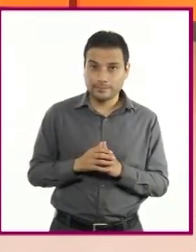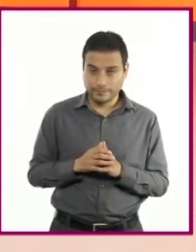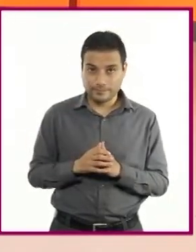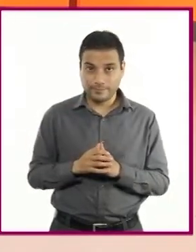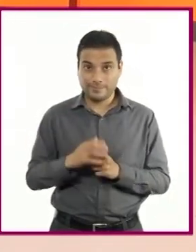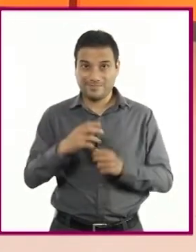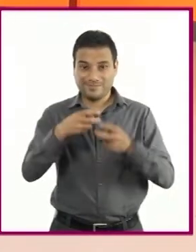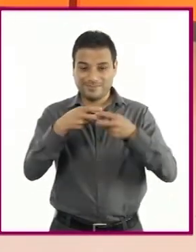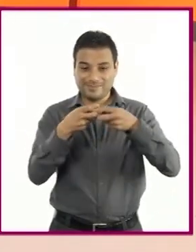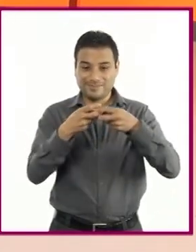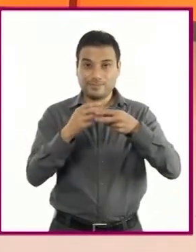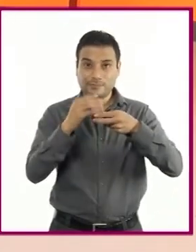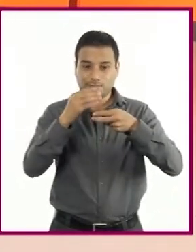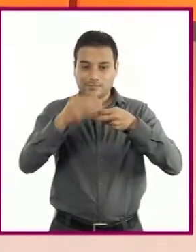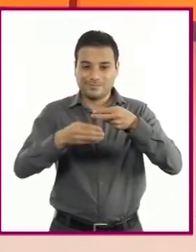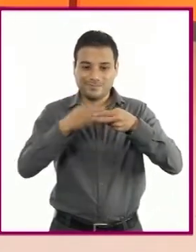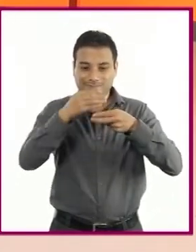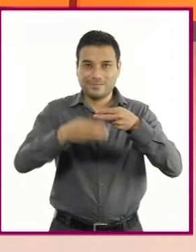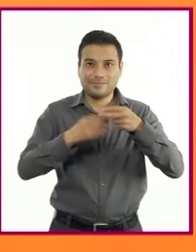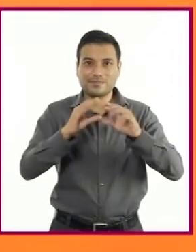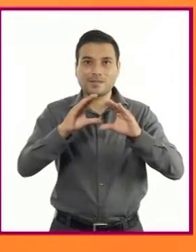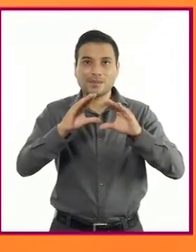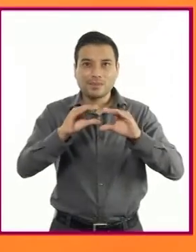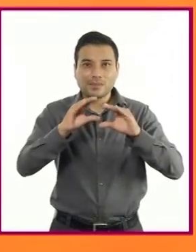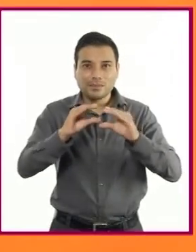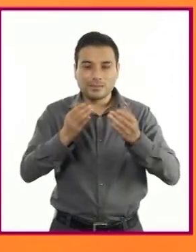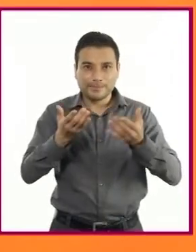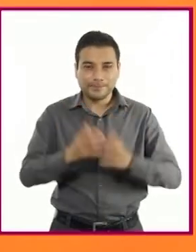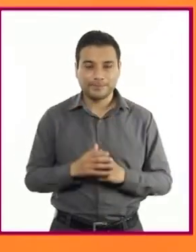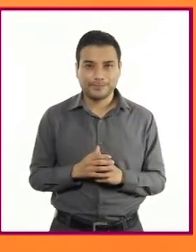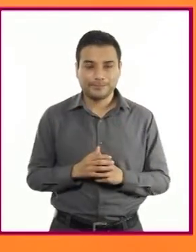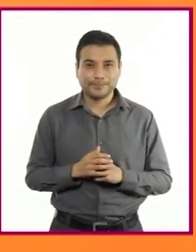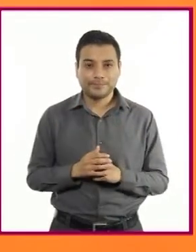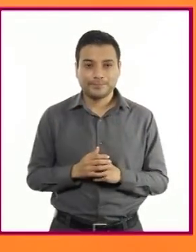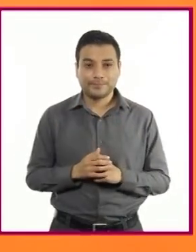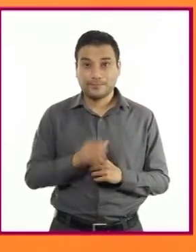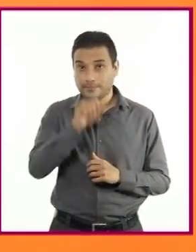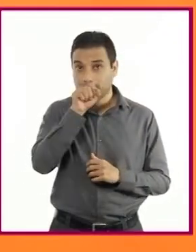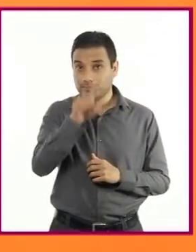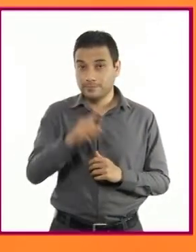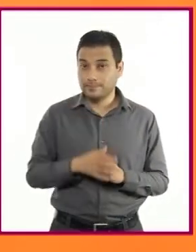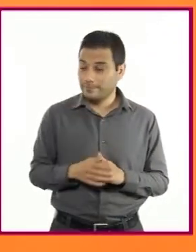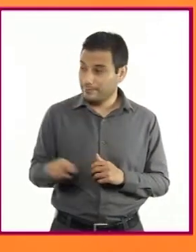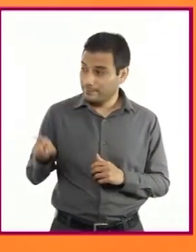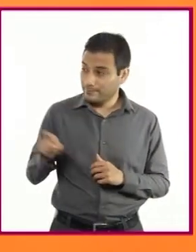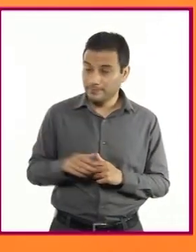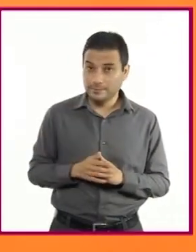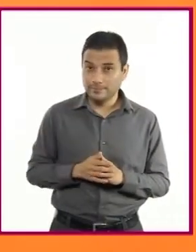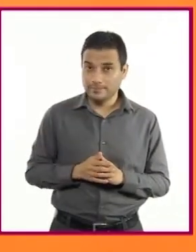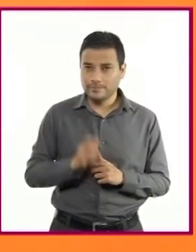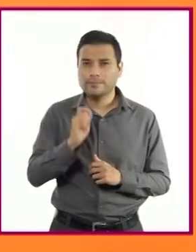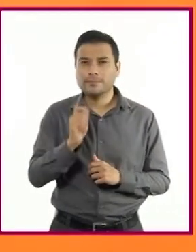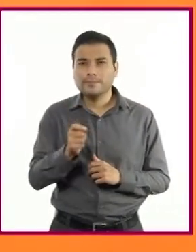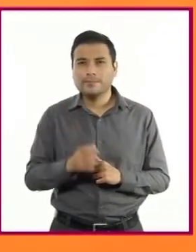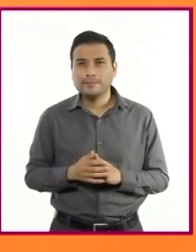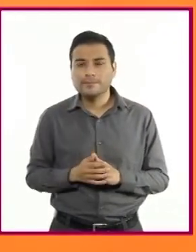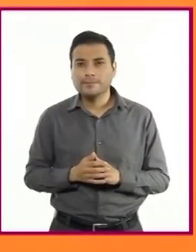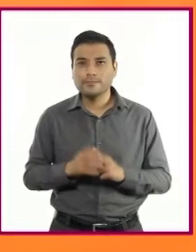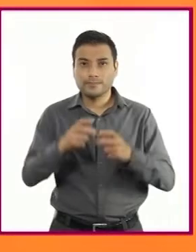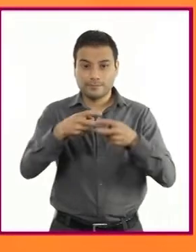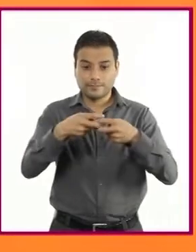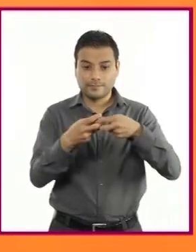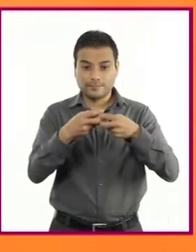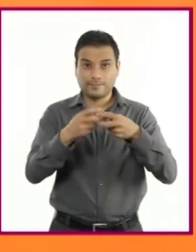amortiguan presiones sobre los cuerpos óseos. Los rodetes articulares, que son anillos cartilaginosos